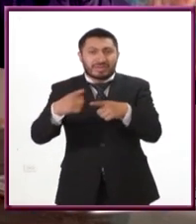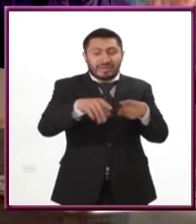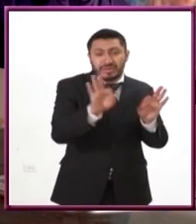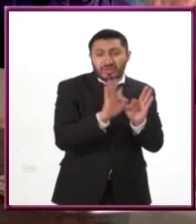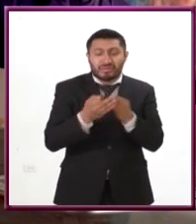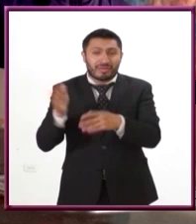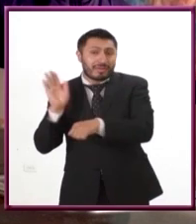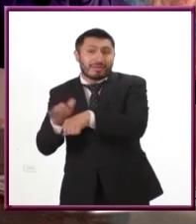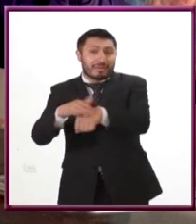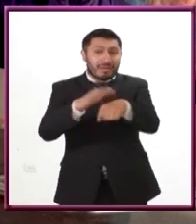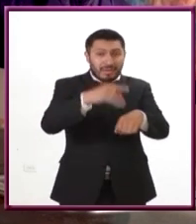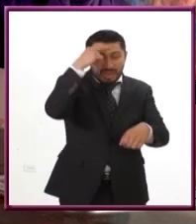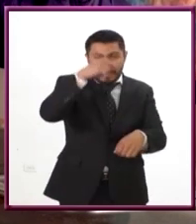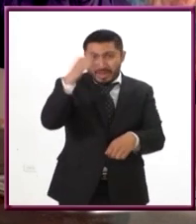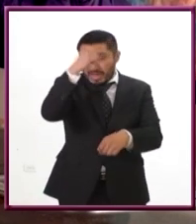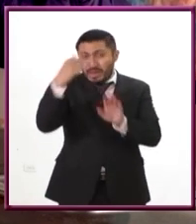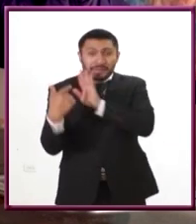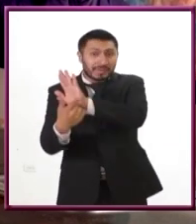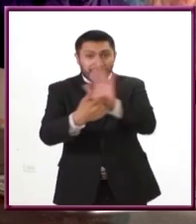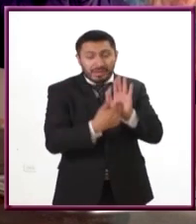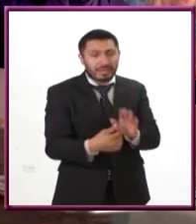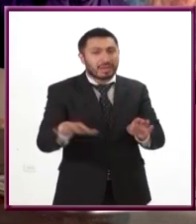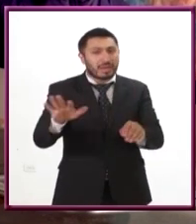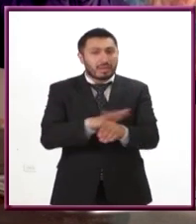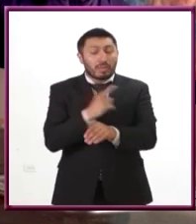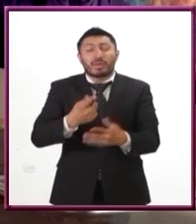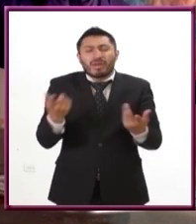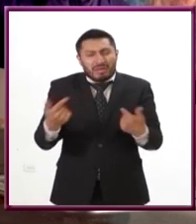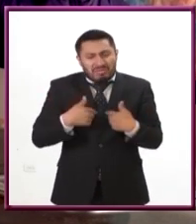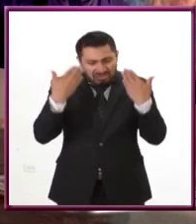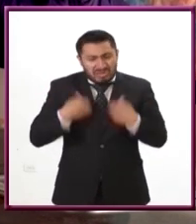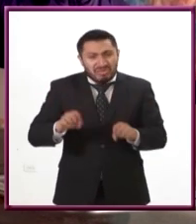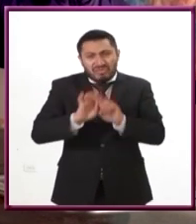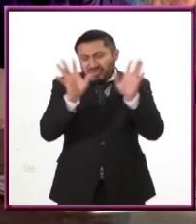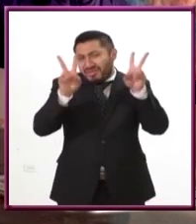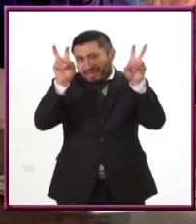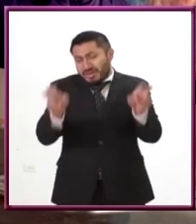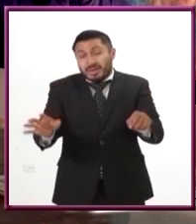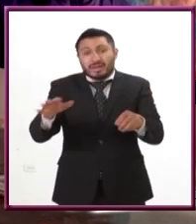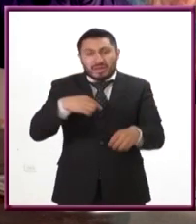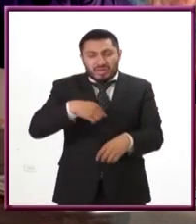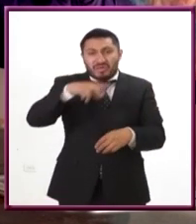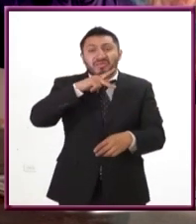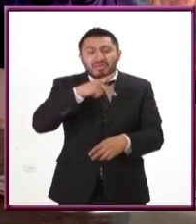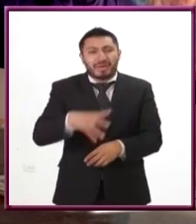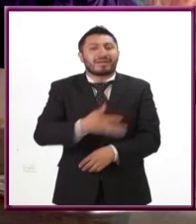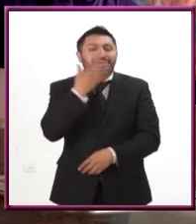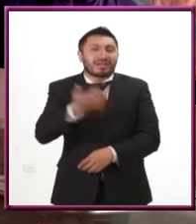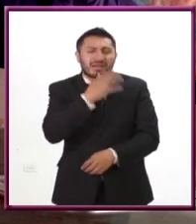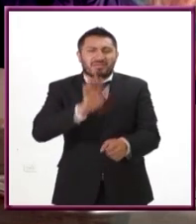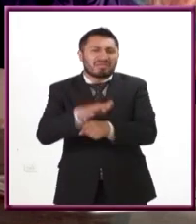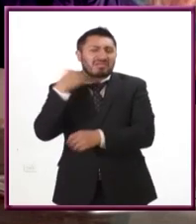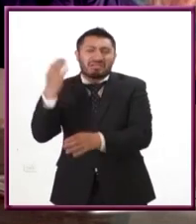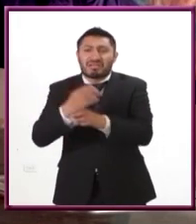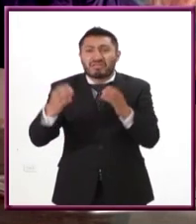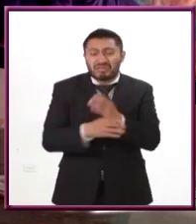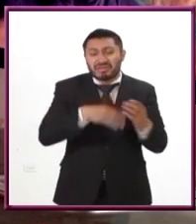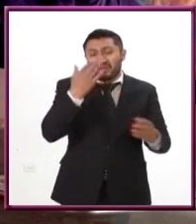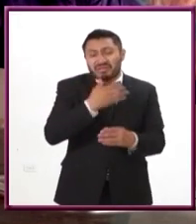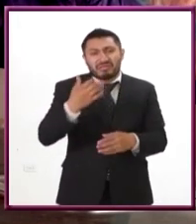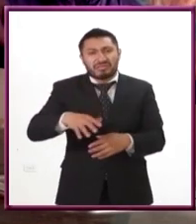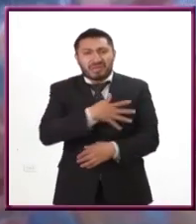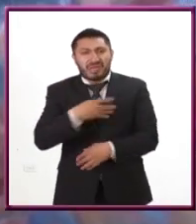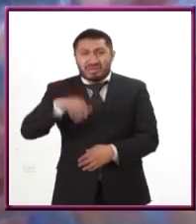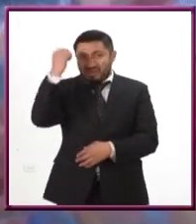justo para visibilizar el autismo, y el porqué para mí es muy claro, ¿no? Como papá te puedes acostumbrar a todo lo que quieras, o sea, te